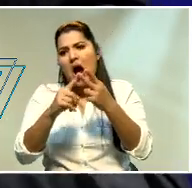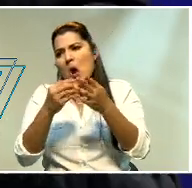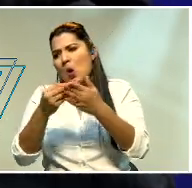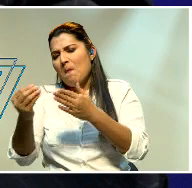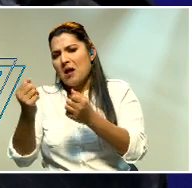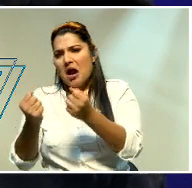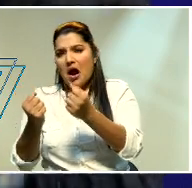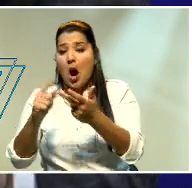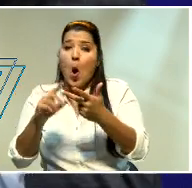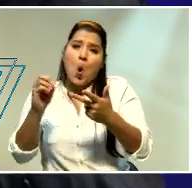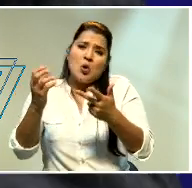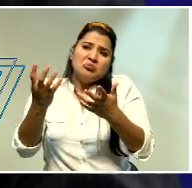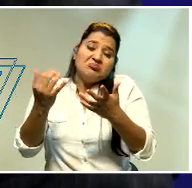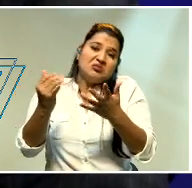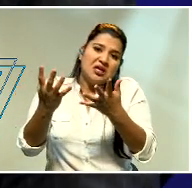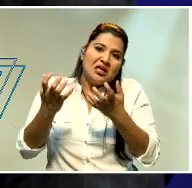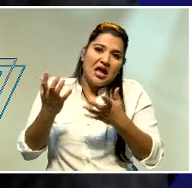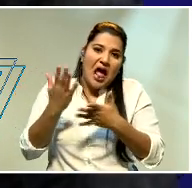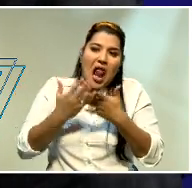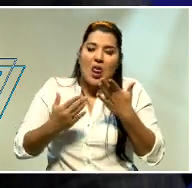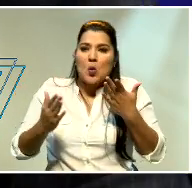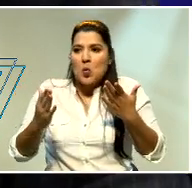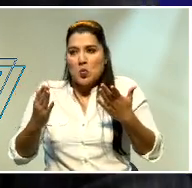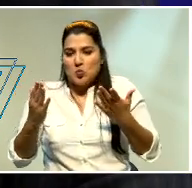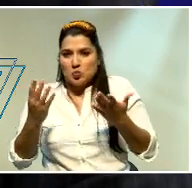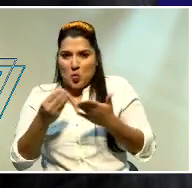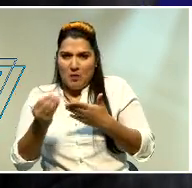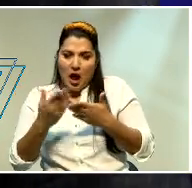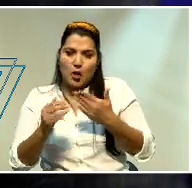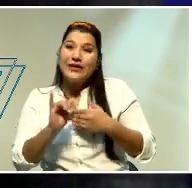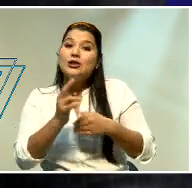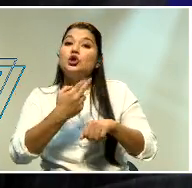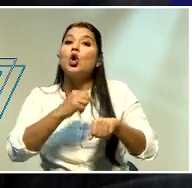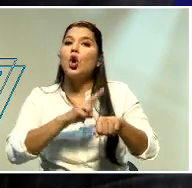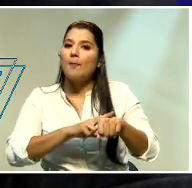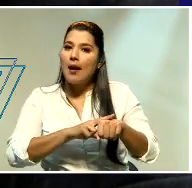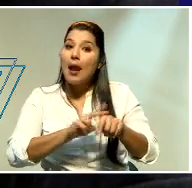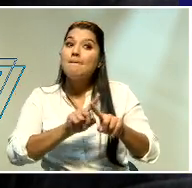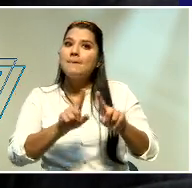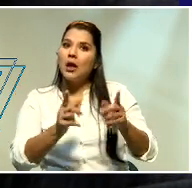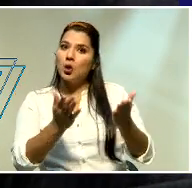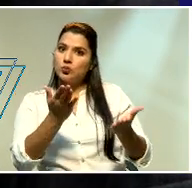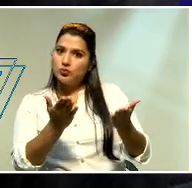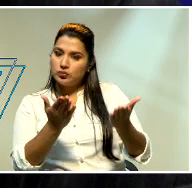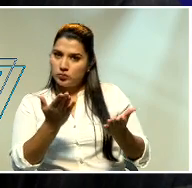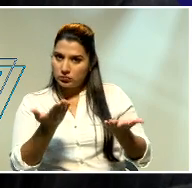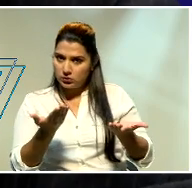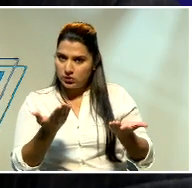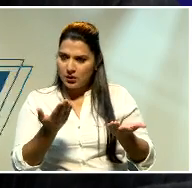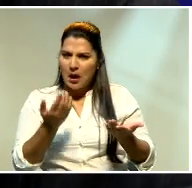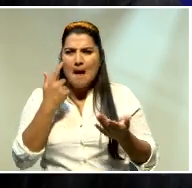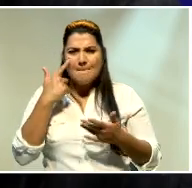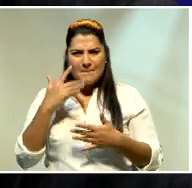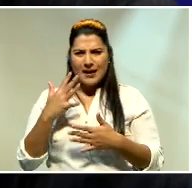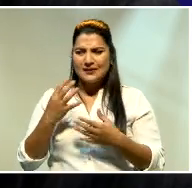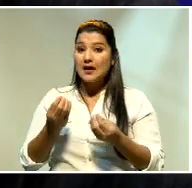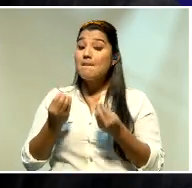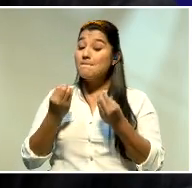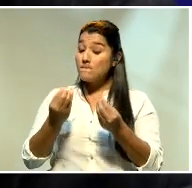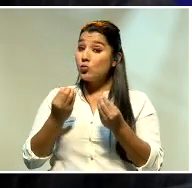vez si quiere darse algún gusto. Eso es normal, pero tiene que ser razonable. Se estima que una buena